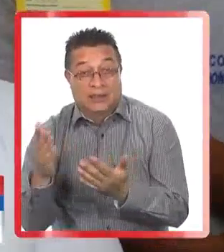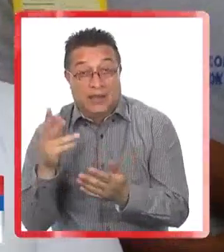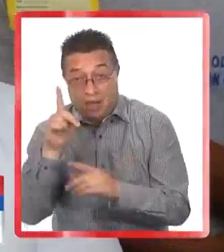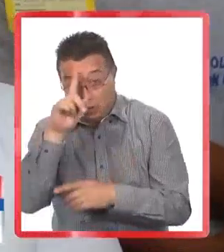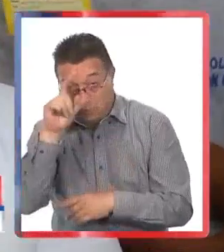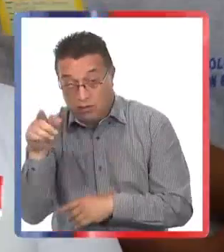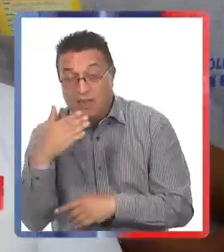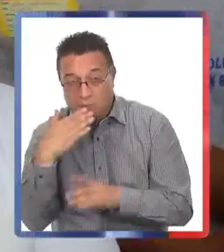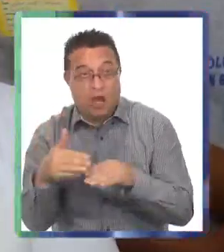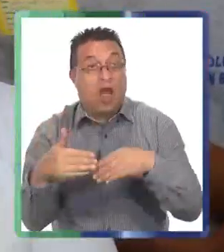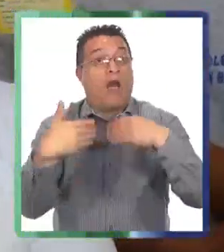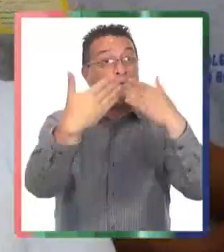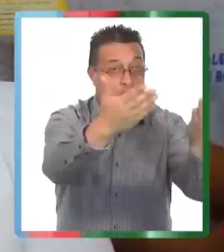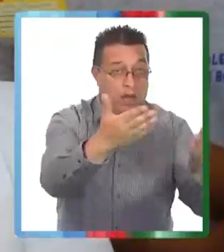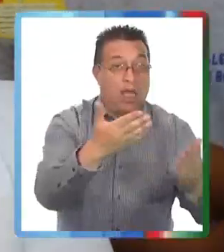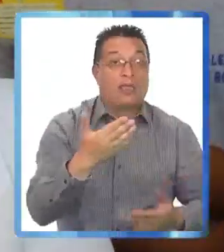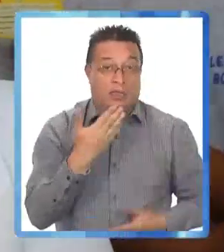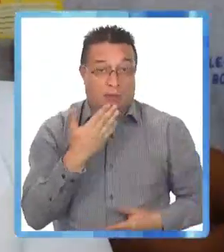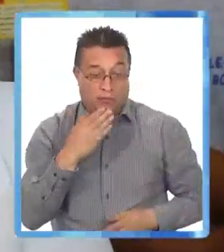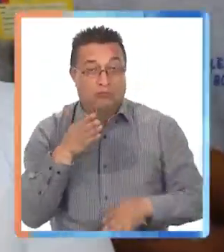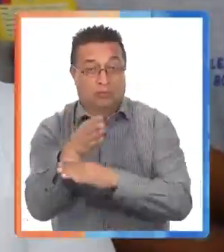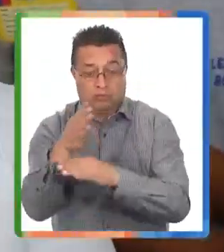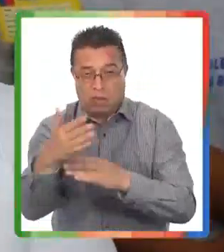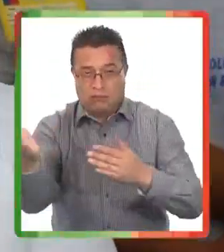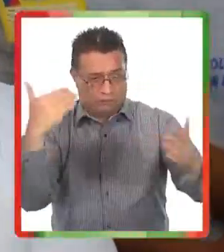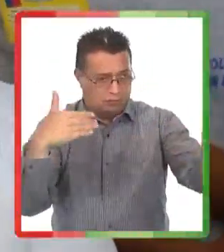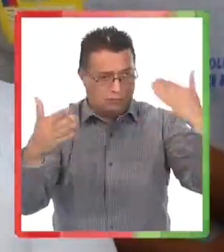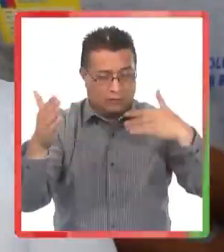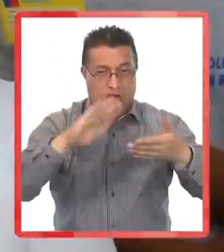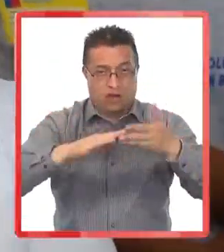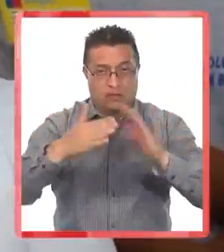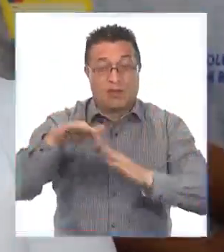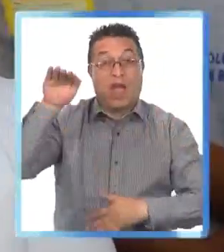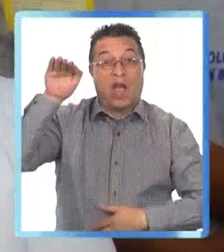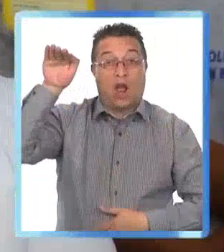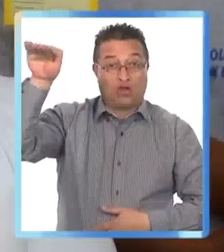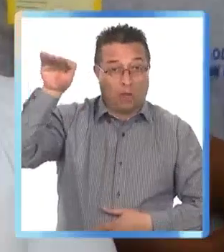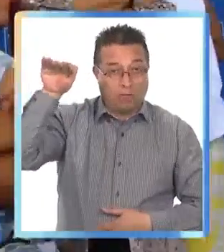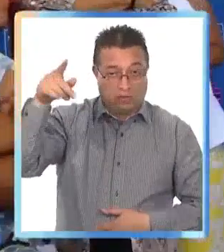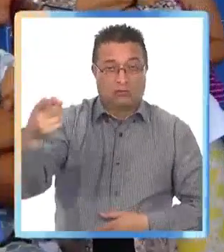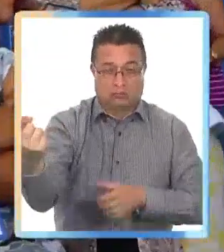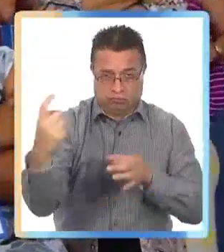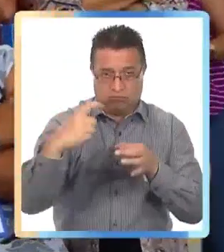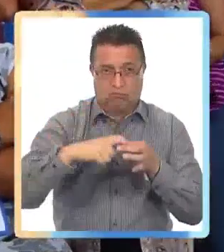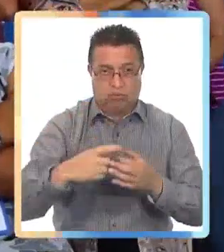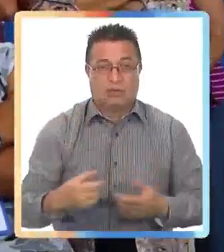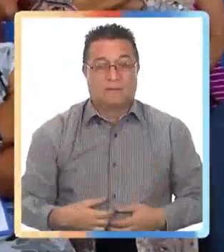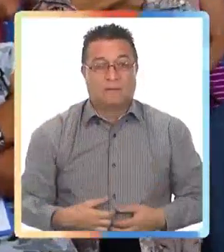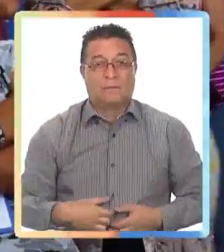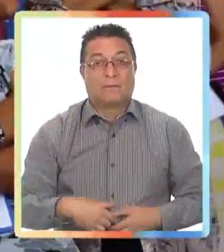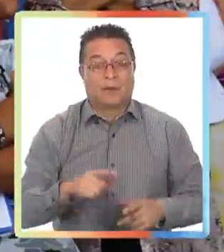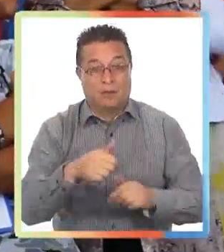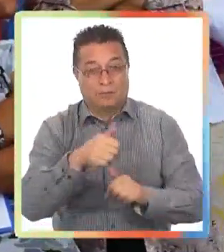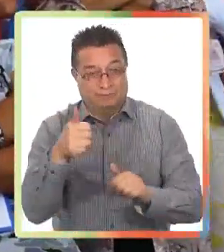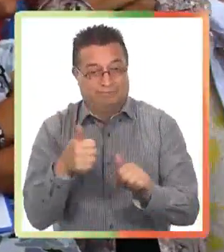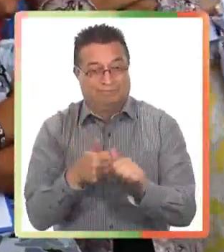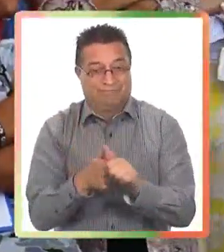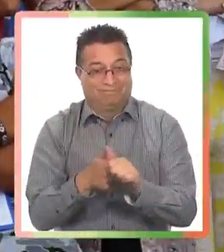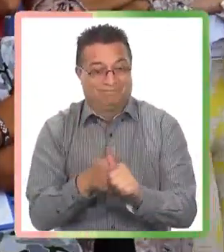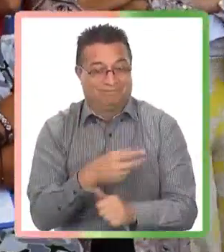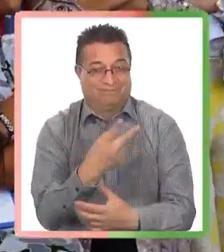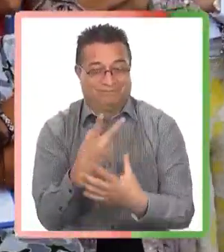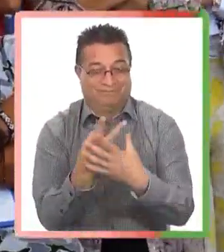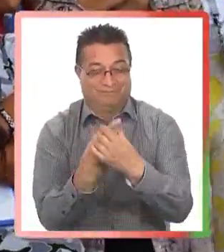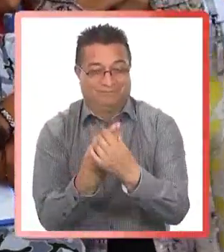también estamos trabajando extramuralmente. Entonces invitamos a la comunidad de Alto Hospicio a hacerse parte. En el caso del refuerzo con la